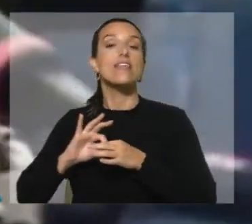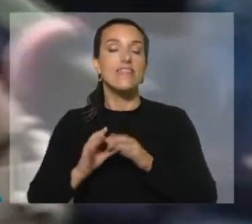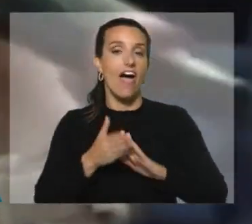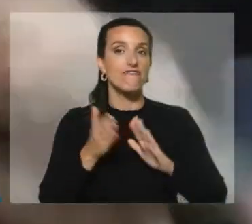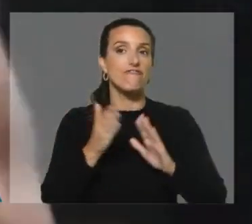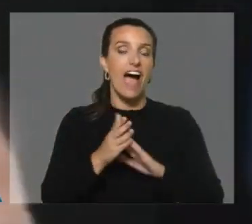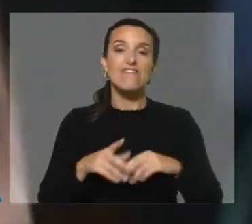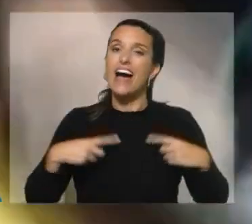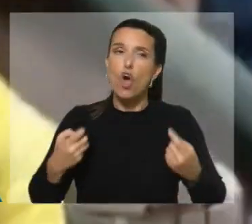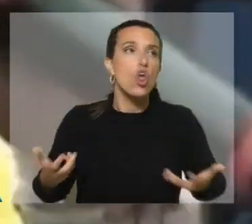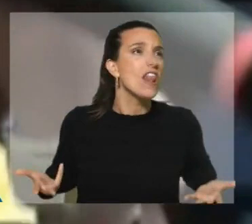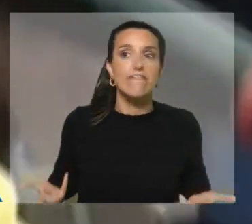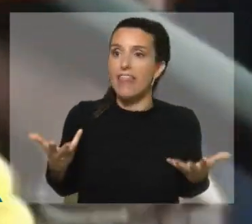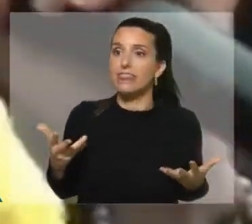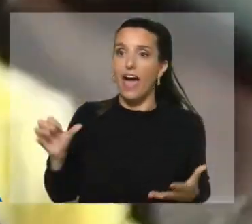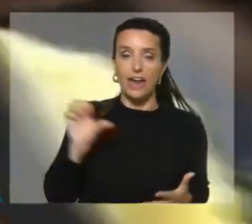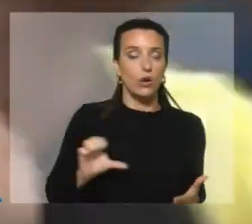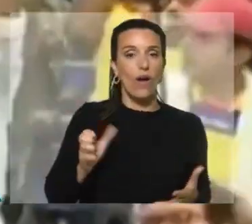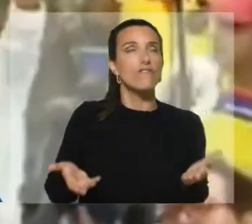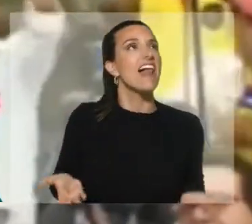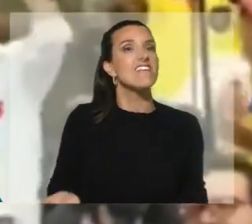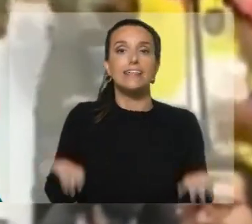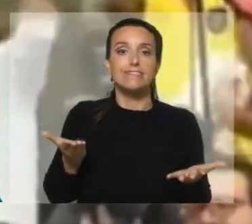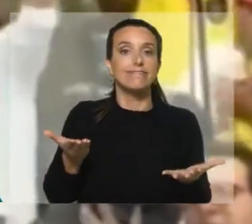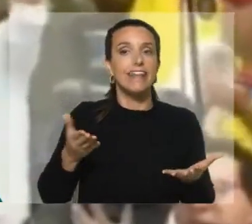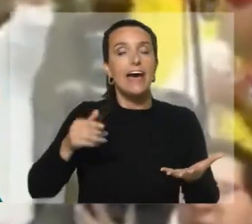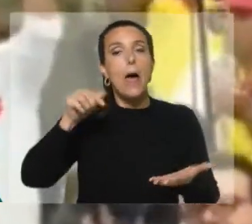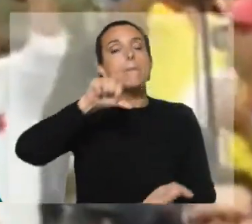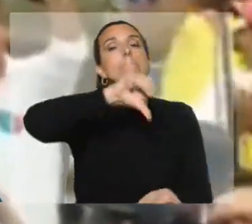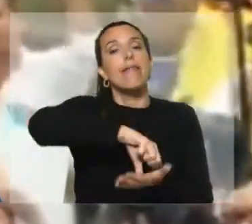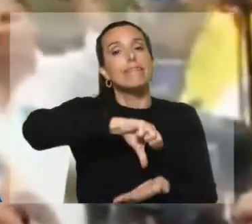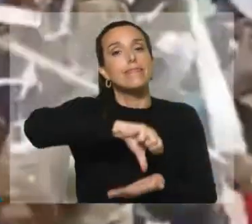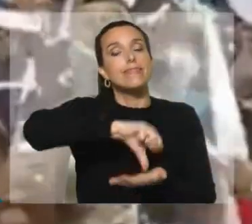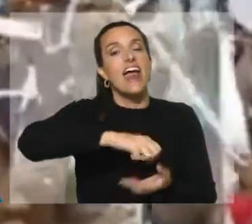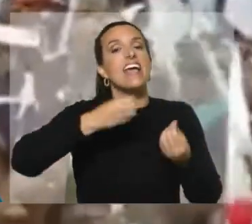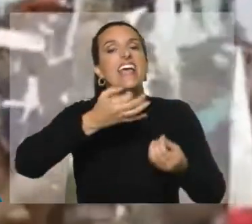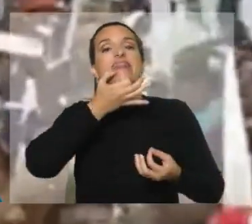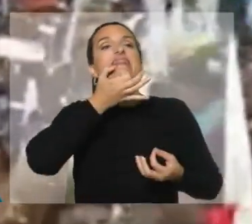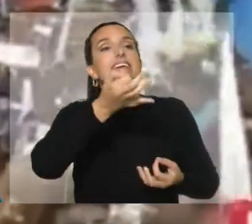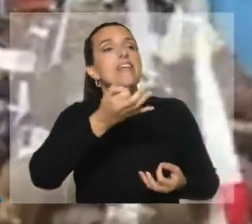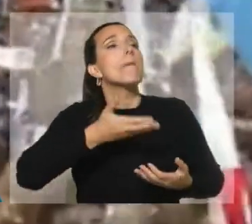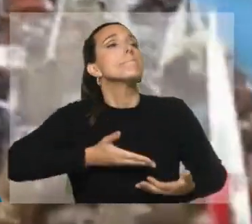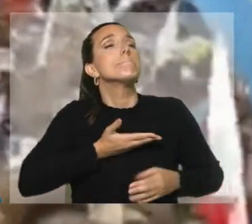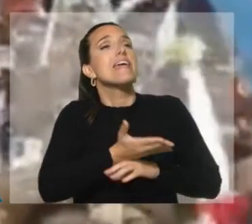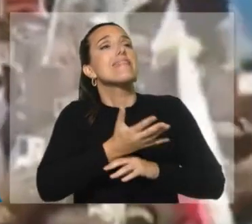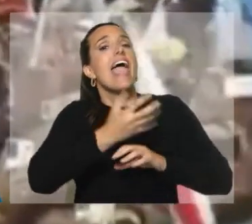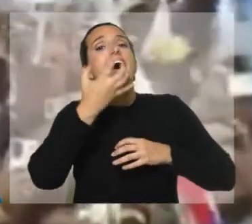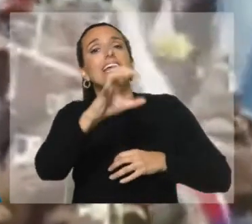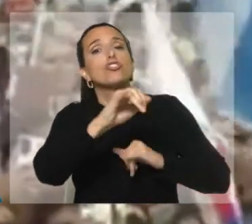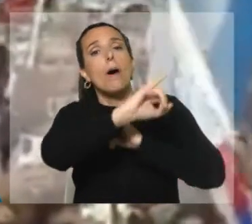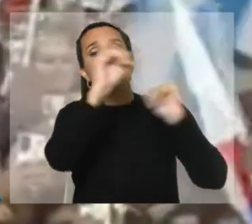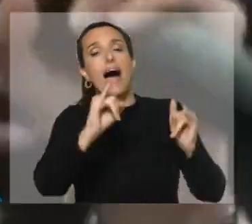a levantar este Ecuador vamos a levantar una patria que clama gritos por paz por